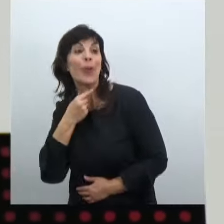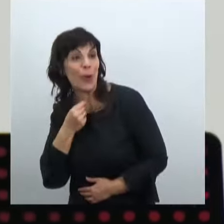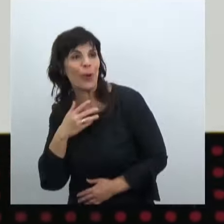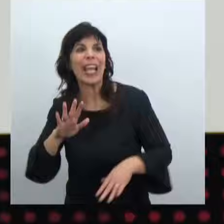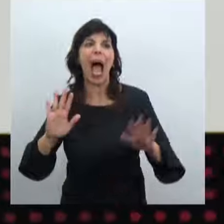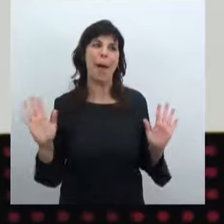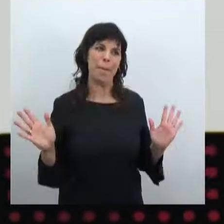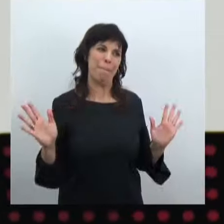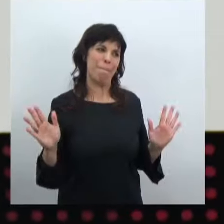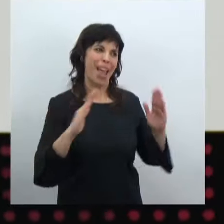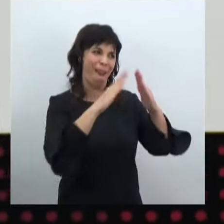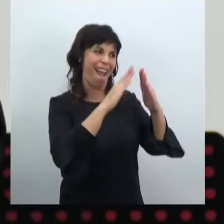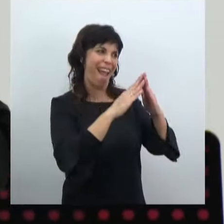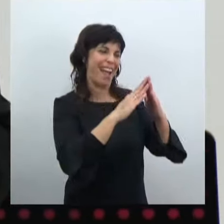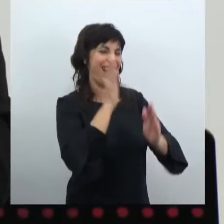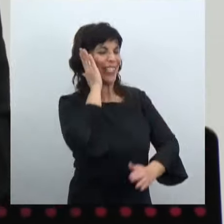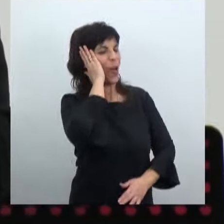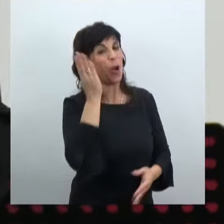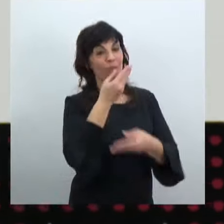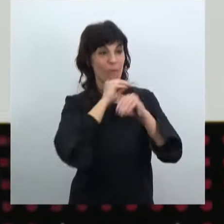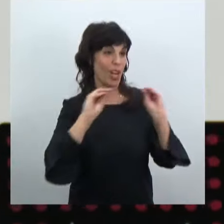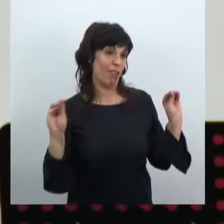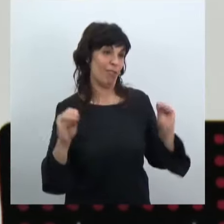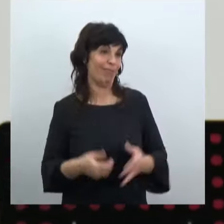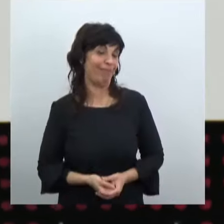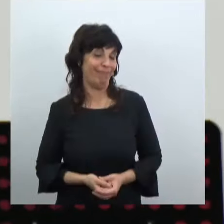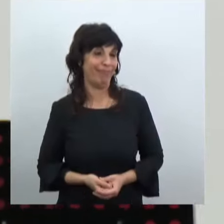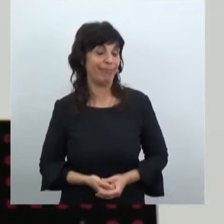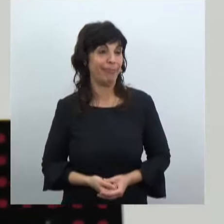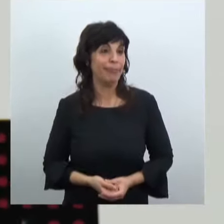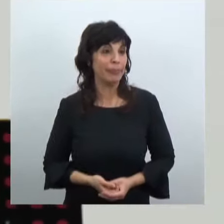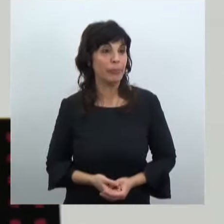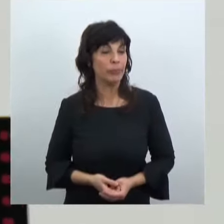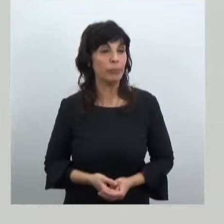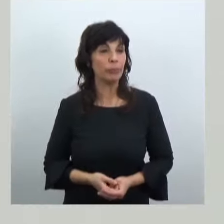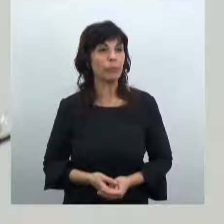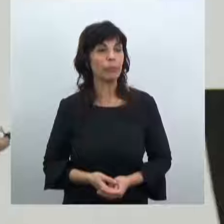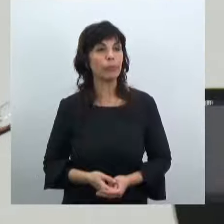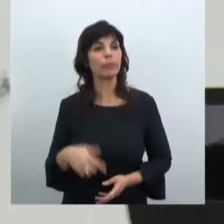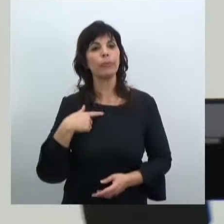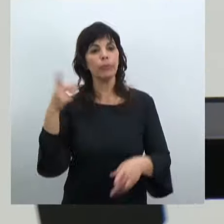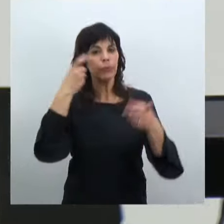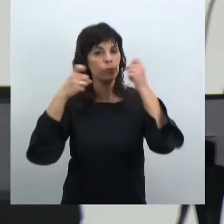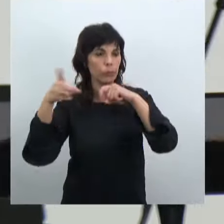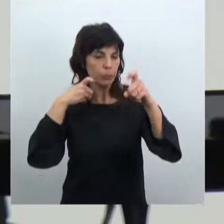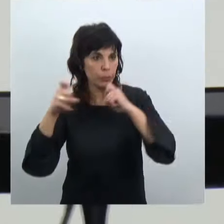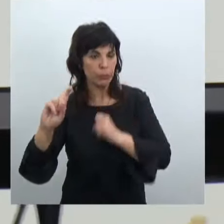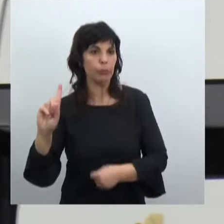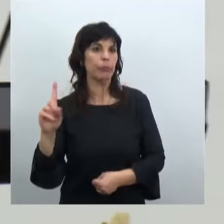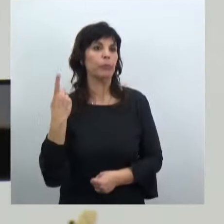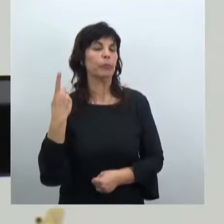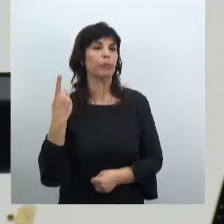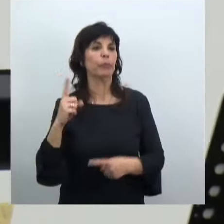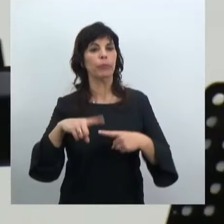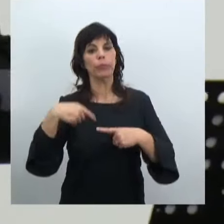Pero en ningún sitio es como en casa. Okay. Tengo un poco de información y vamos a